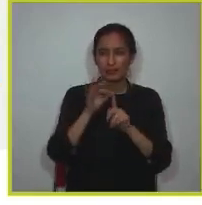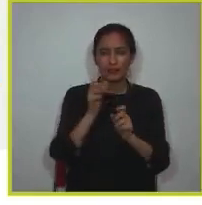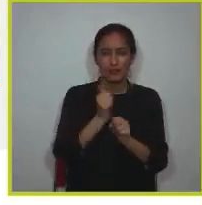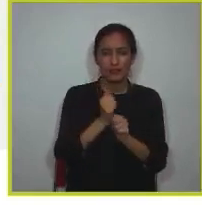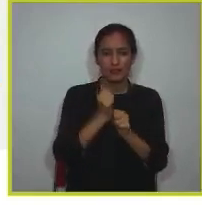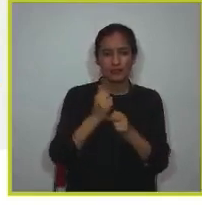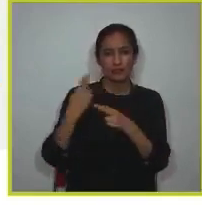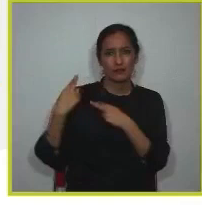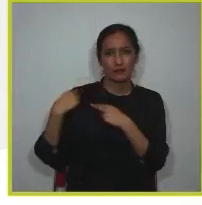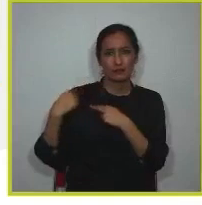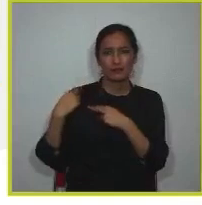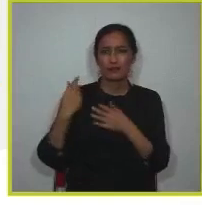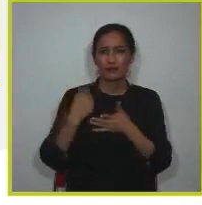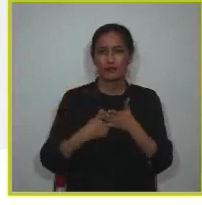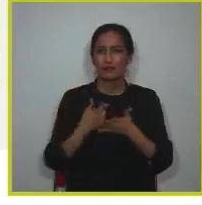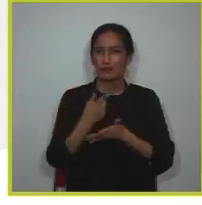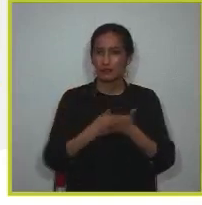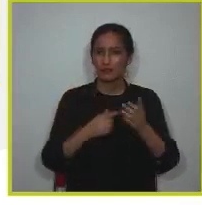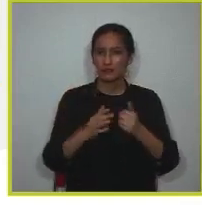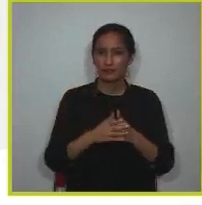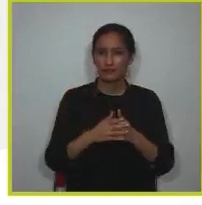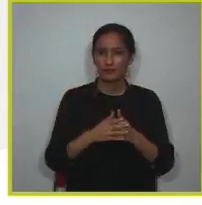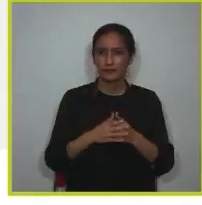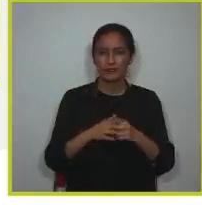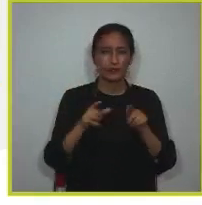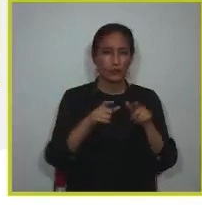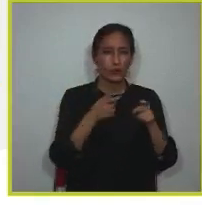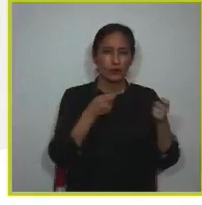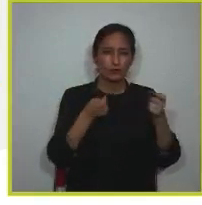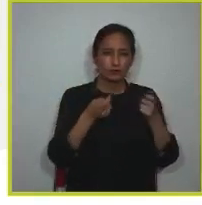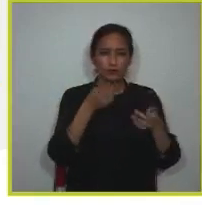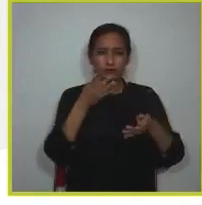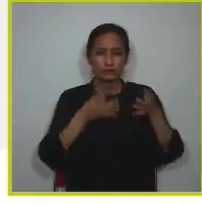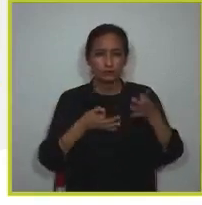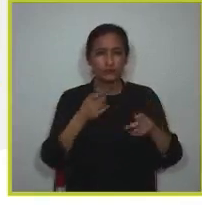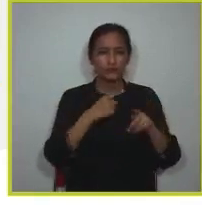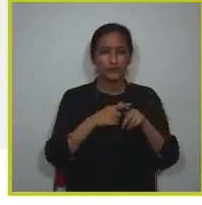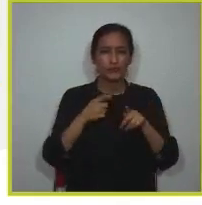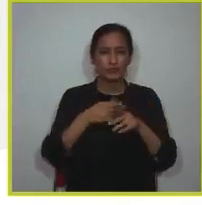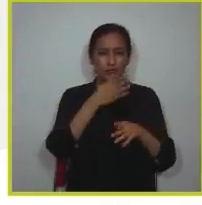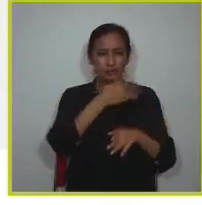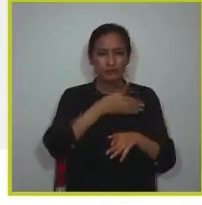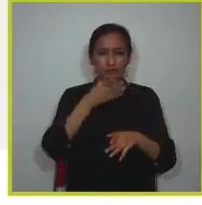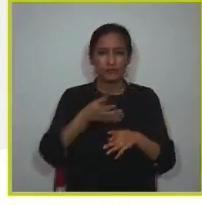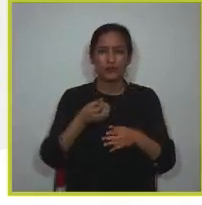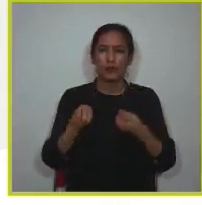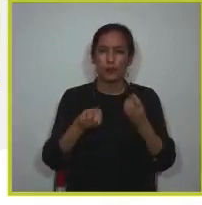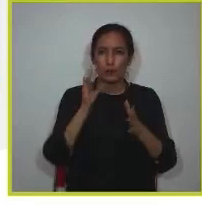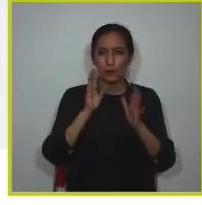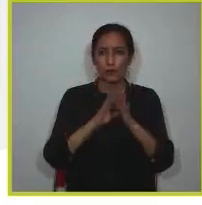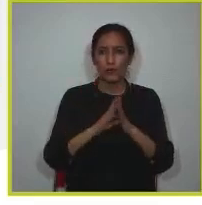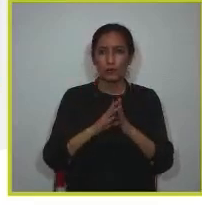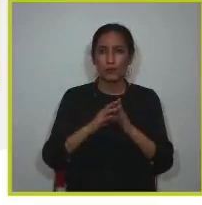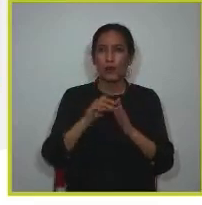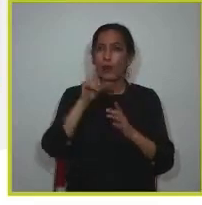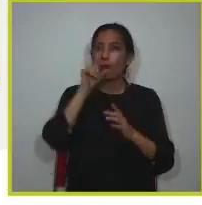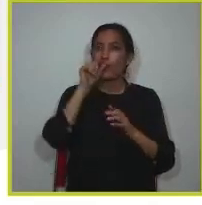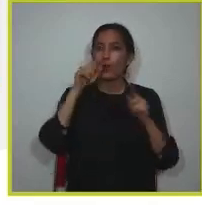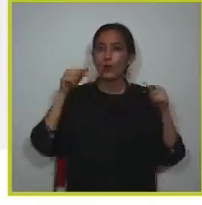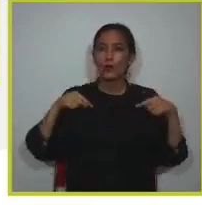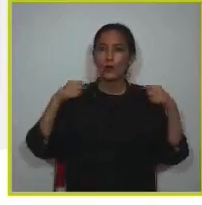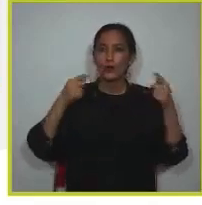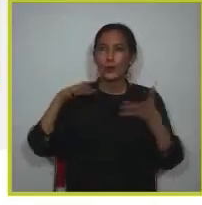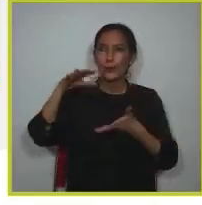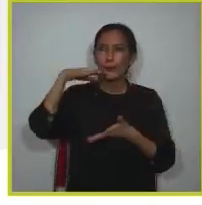encargado de tabular metodológicamente si es que una pollería emite un humo